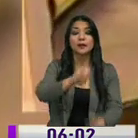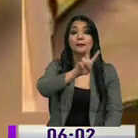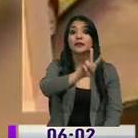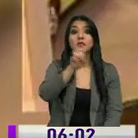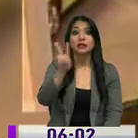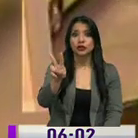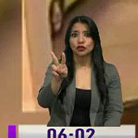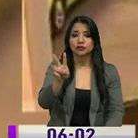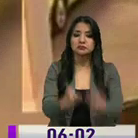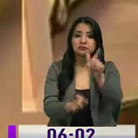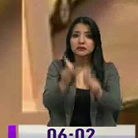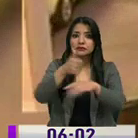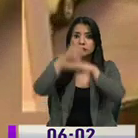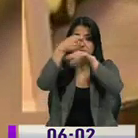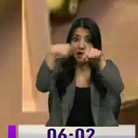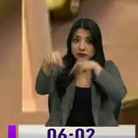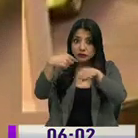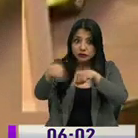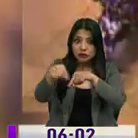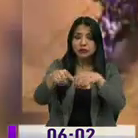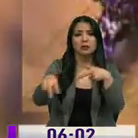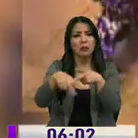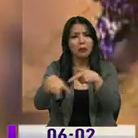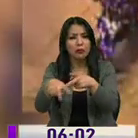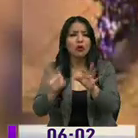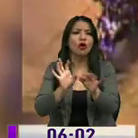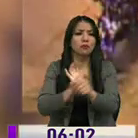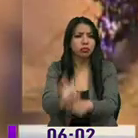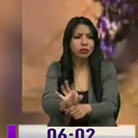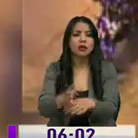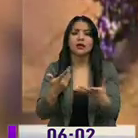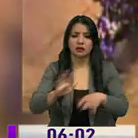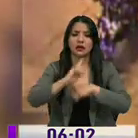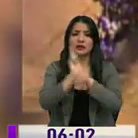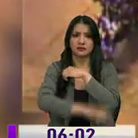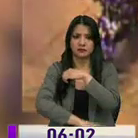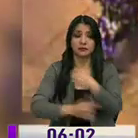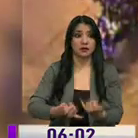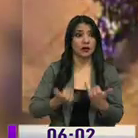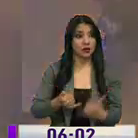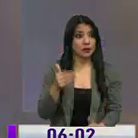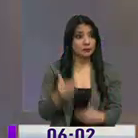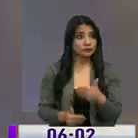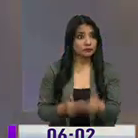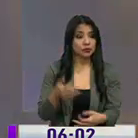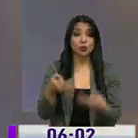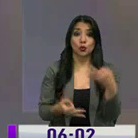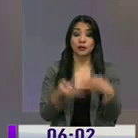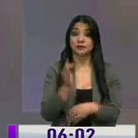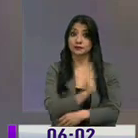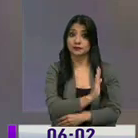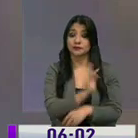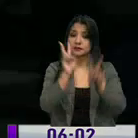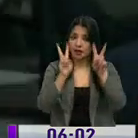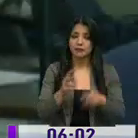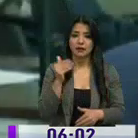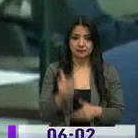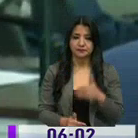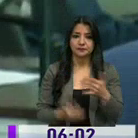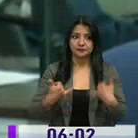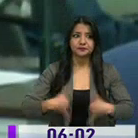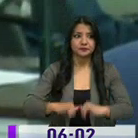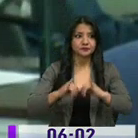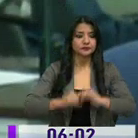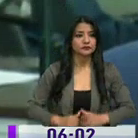agresión. Todos han sido sentenciados. Mientras tanto, el proceso judicial en este caso avanza. Obviamente